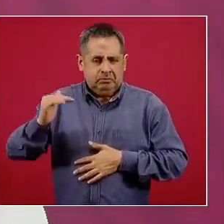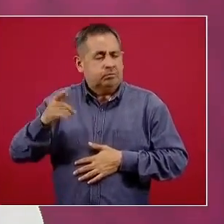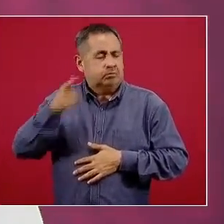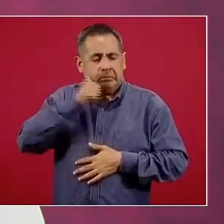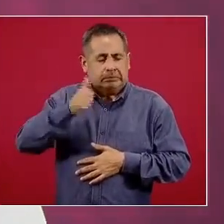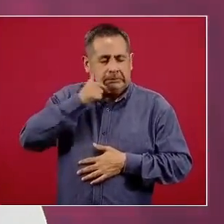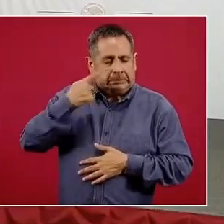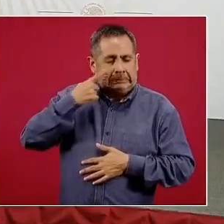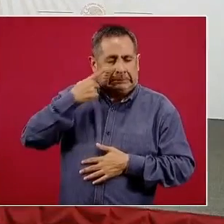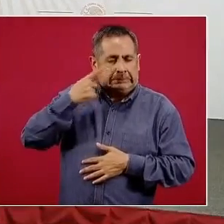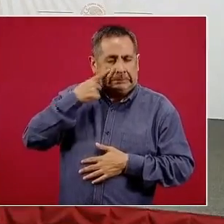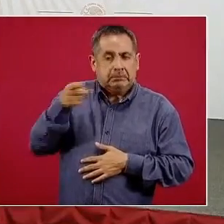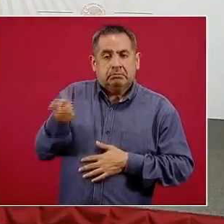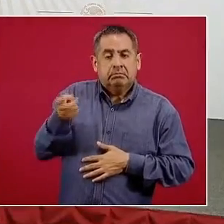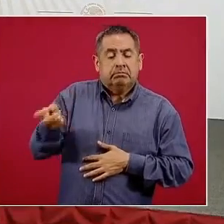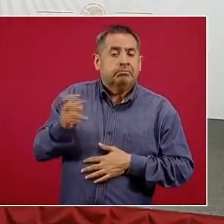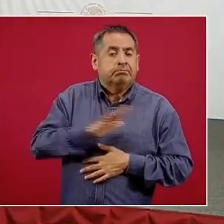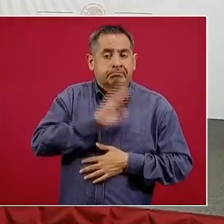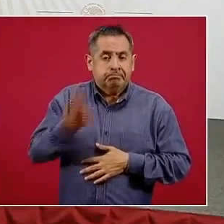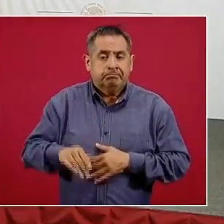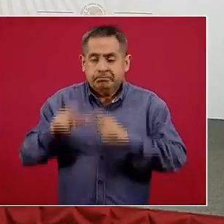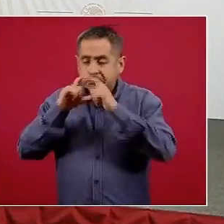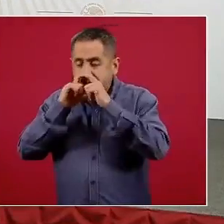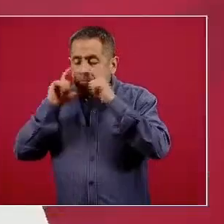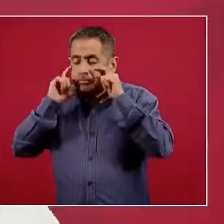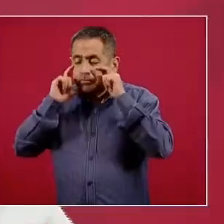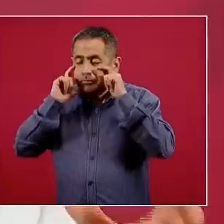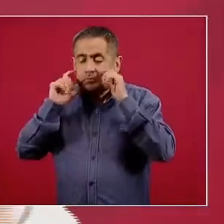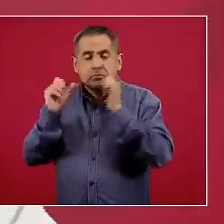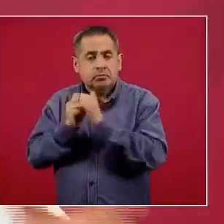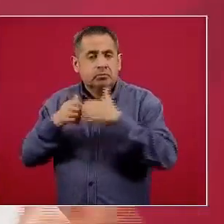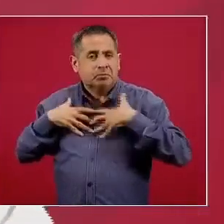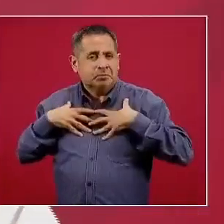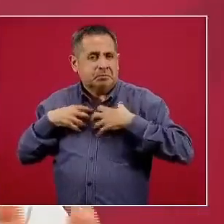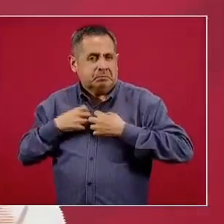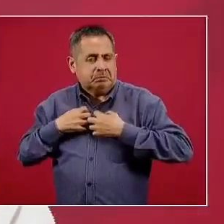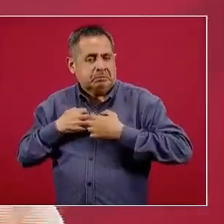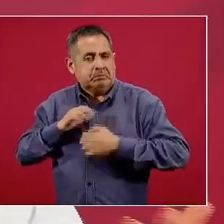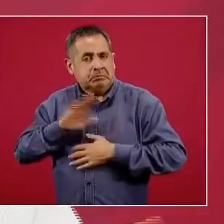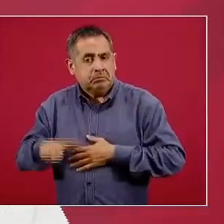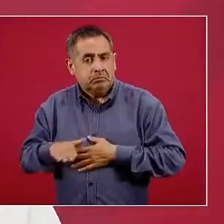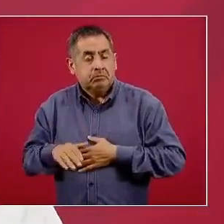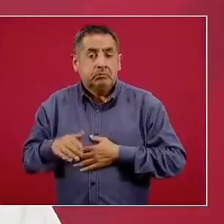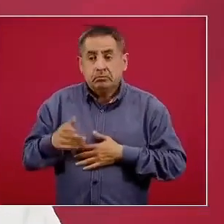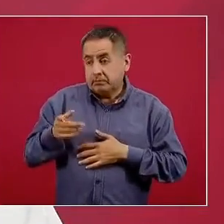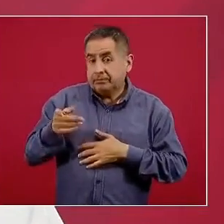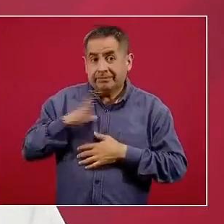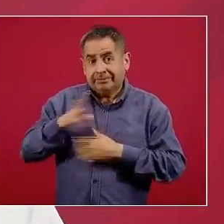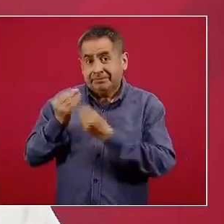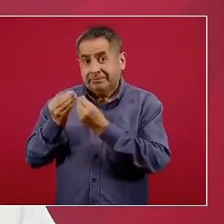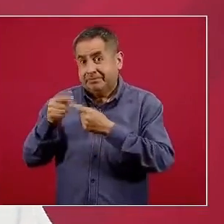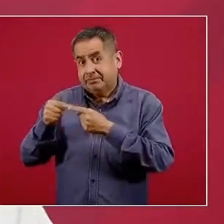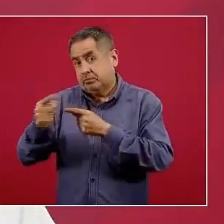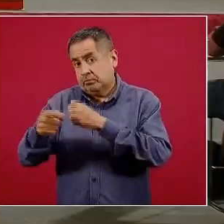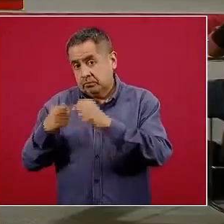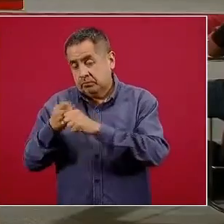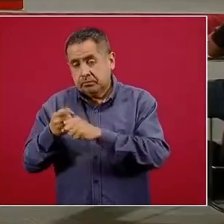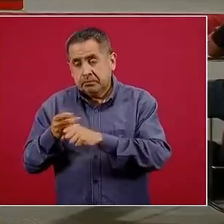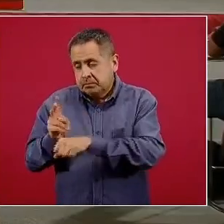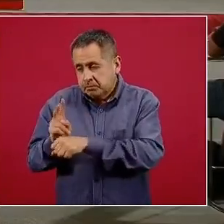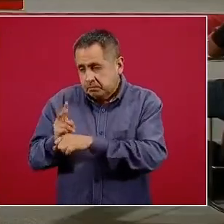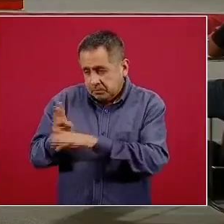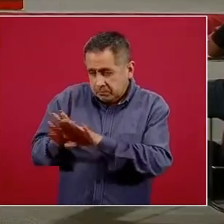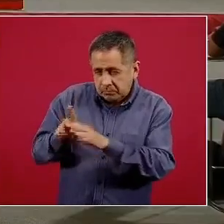pero en general es la 8ª, influenza neumonía. Y se agrupan estadísticamente, ya que estamos hablando de vigilancia